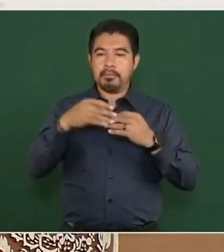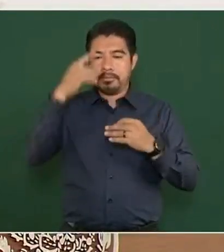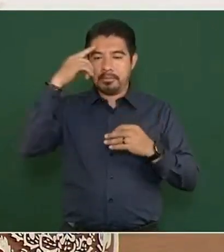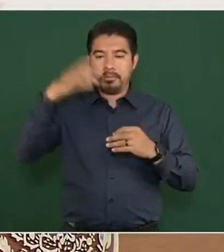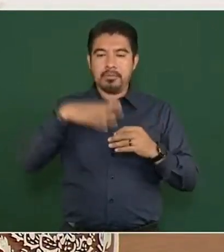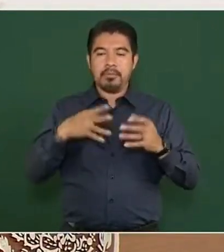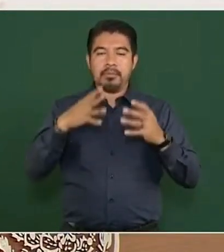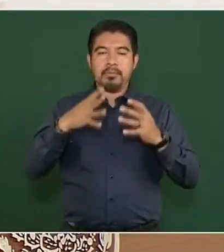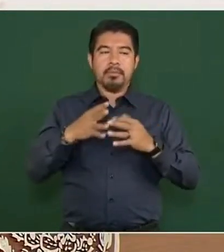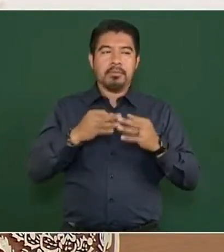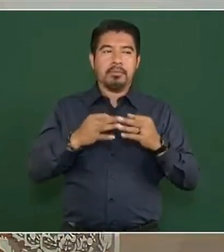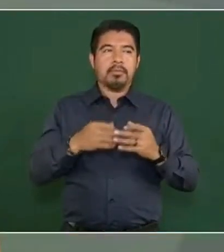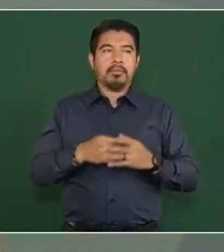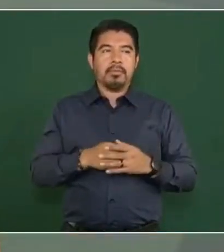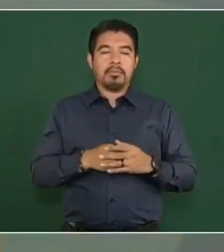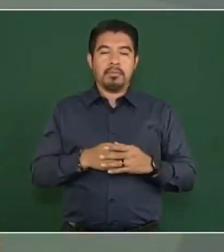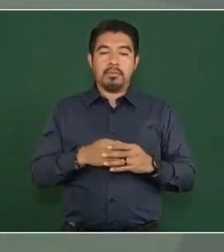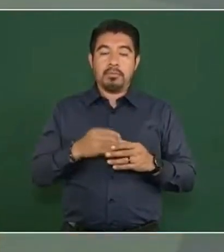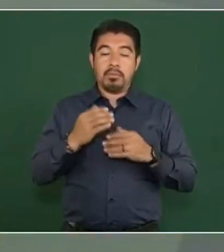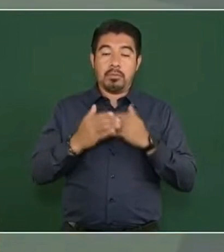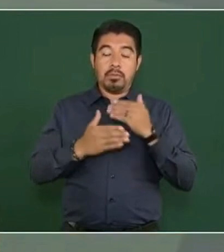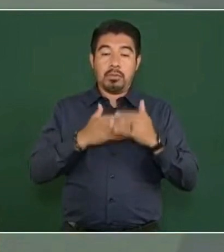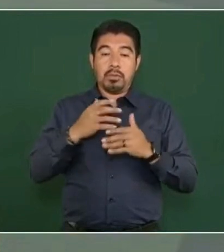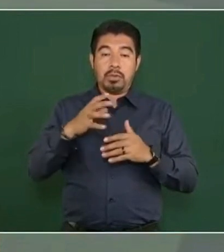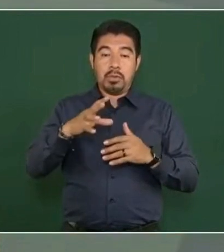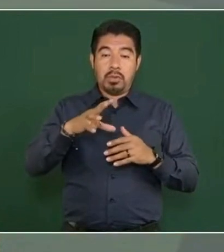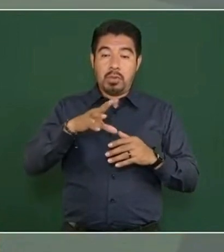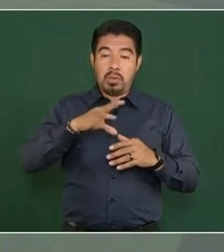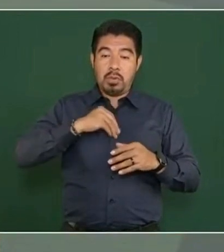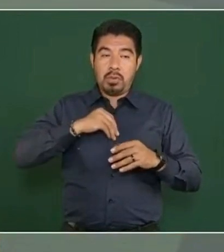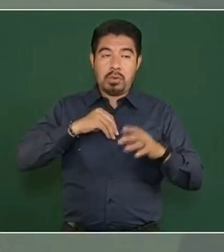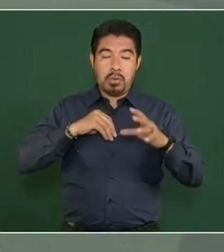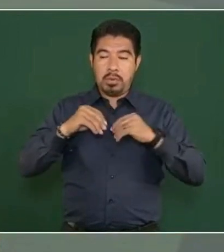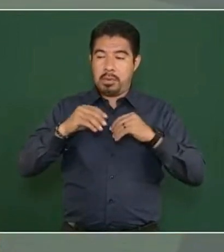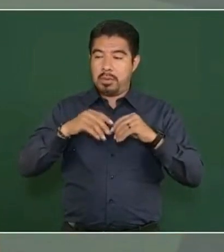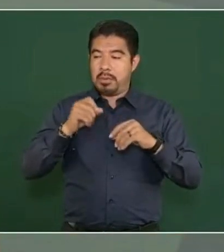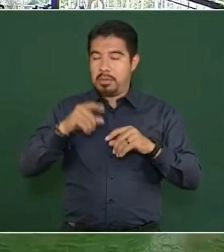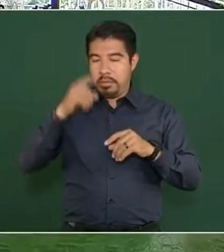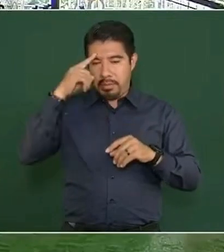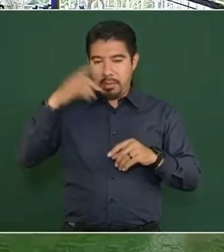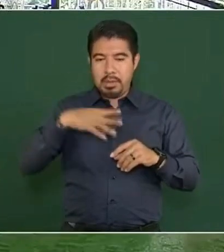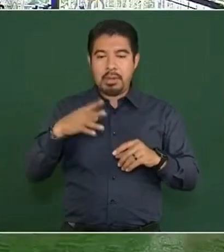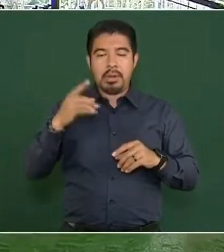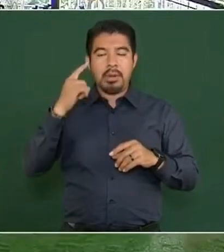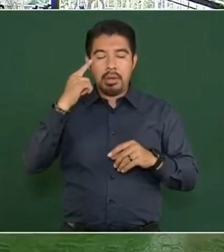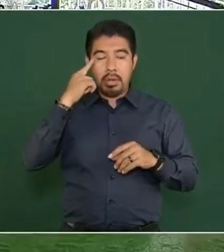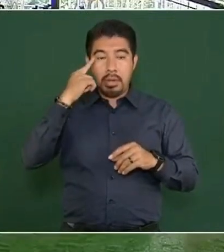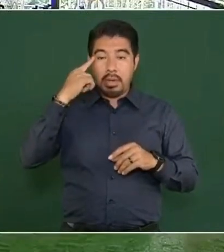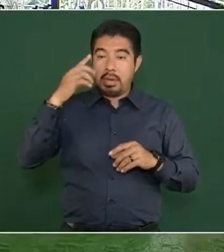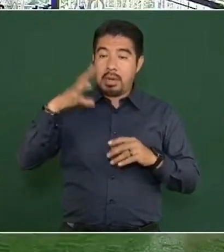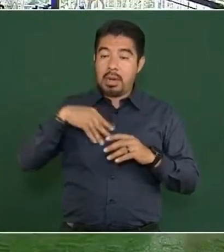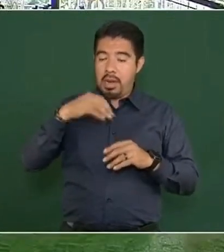Vamos a copiarles a los asiáticos lo que hacen. Ellos planean,